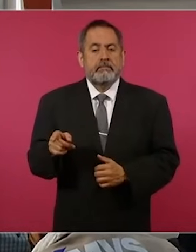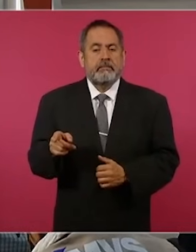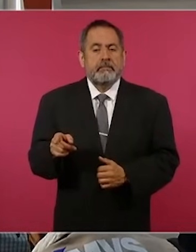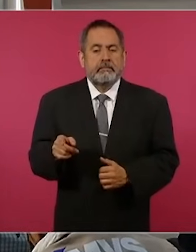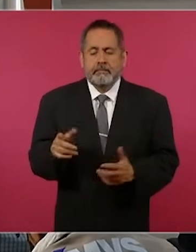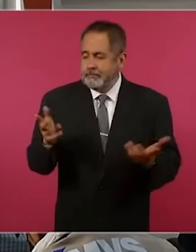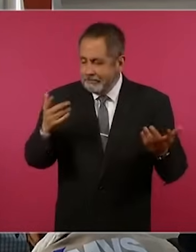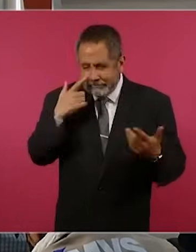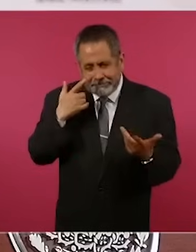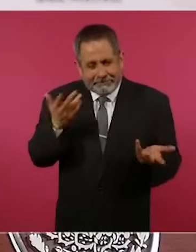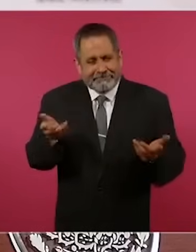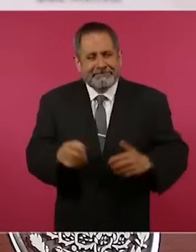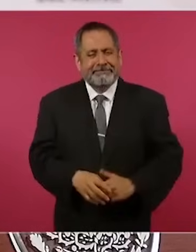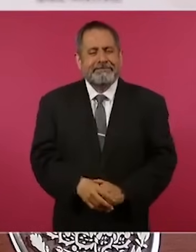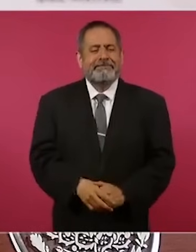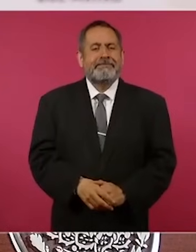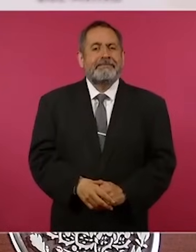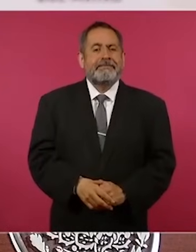fíjense,